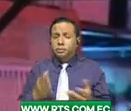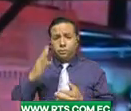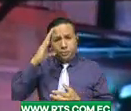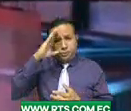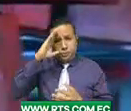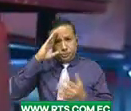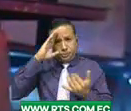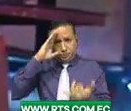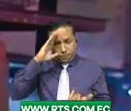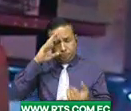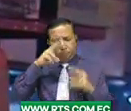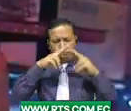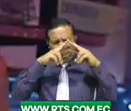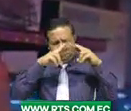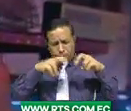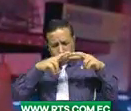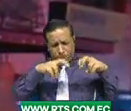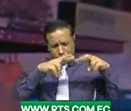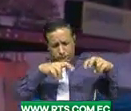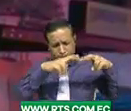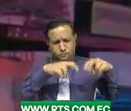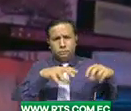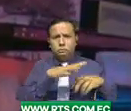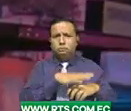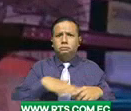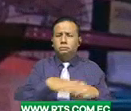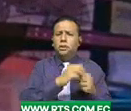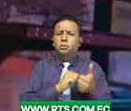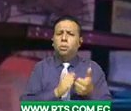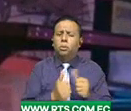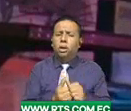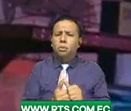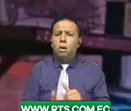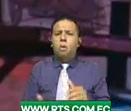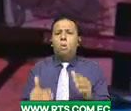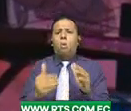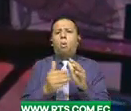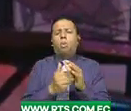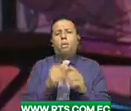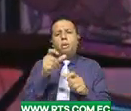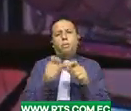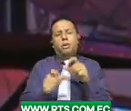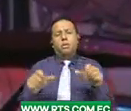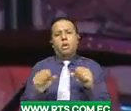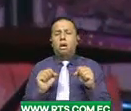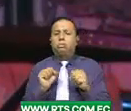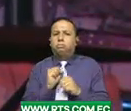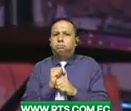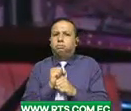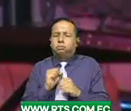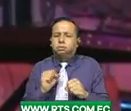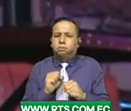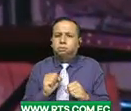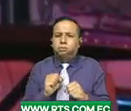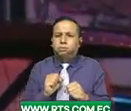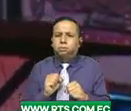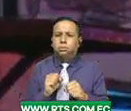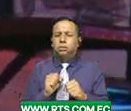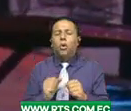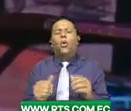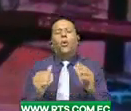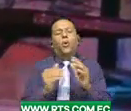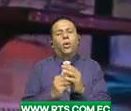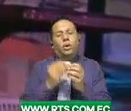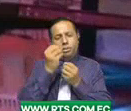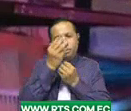respectiva ante todo este hecho de sangre que nuevamente alarma a la ciudad de Guayaquil. Pero hay que recapitular un poco.